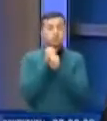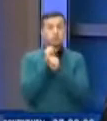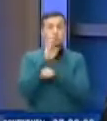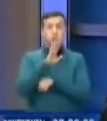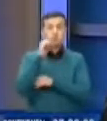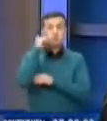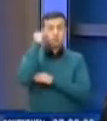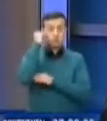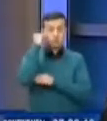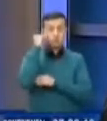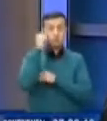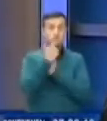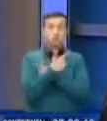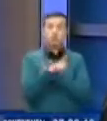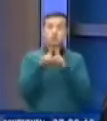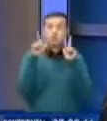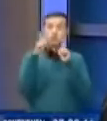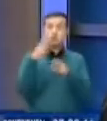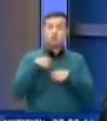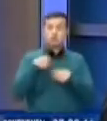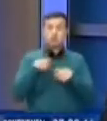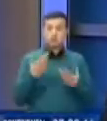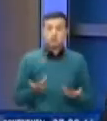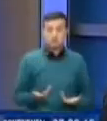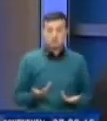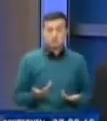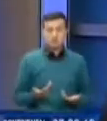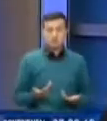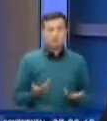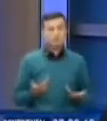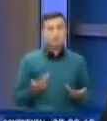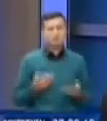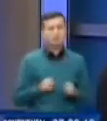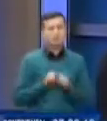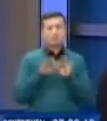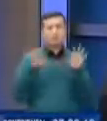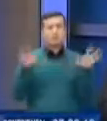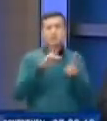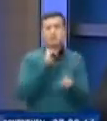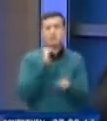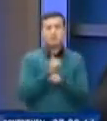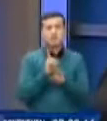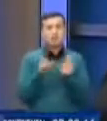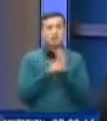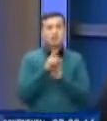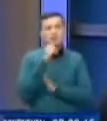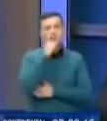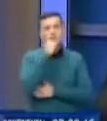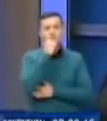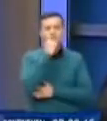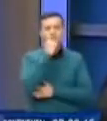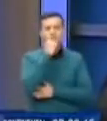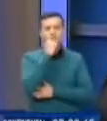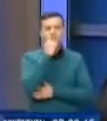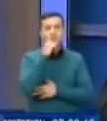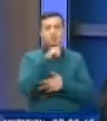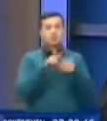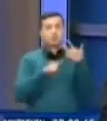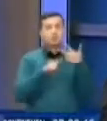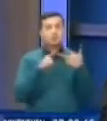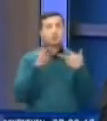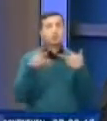derechos libertades y garantías entonces eso es tan amplio que con la ley se podría desarrollar todas estas tres ideas